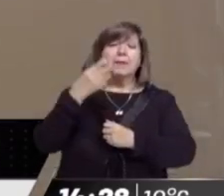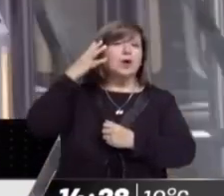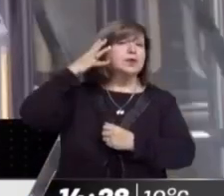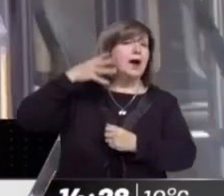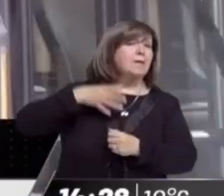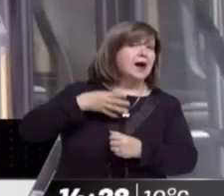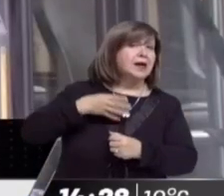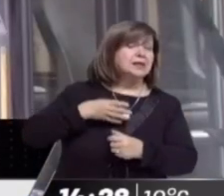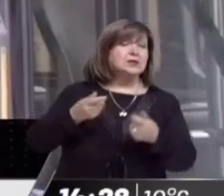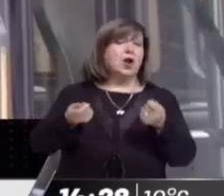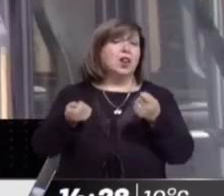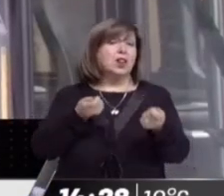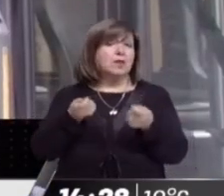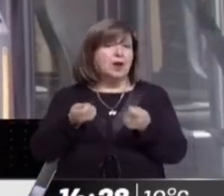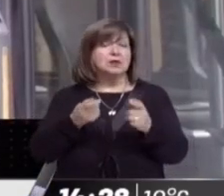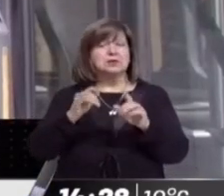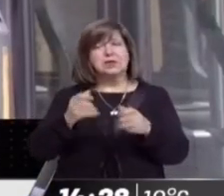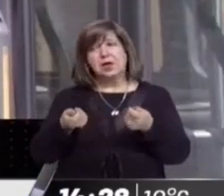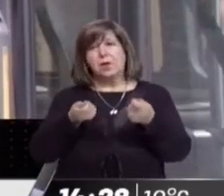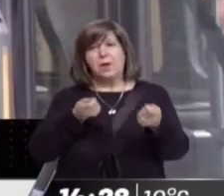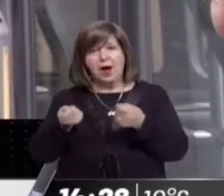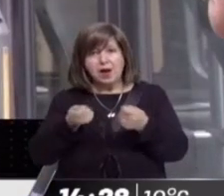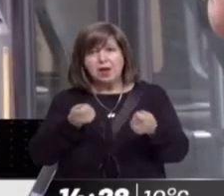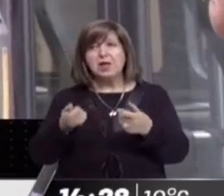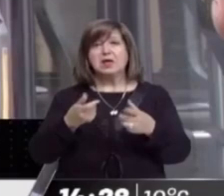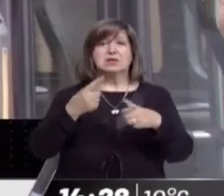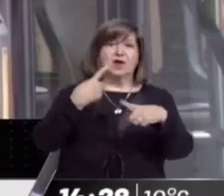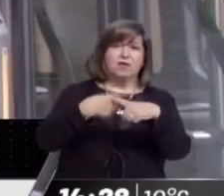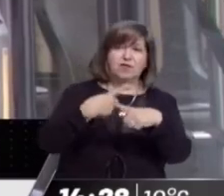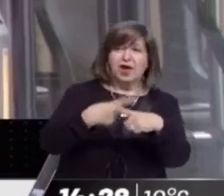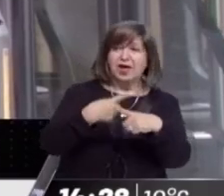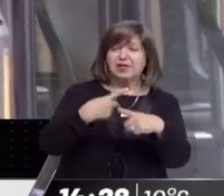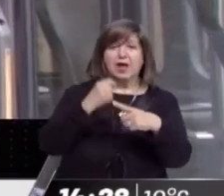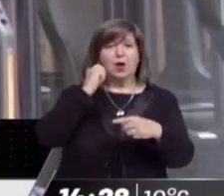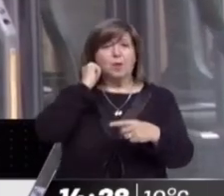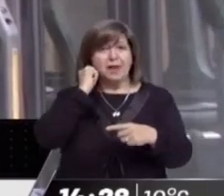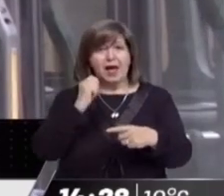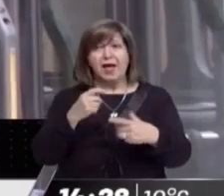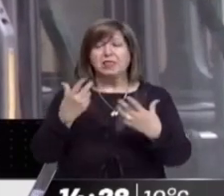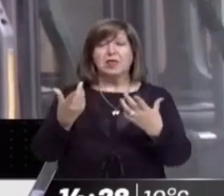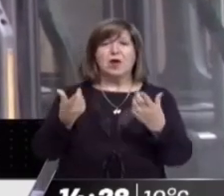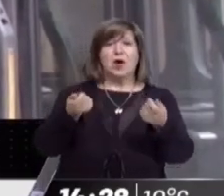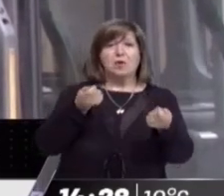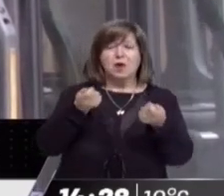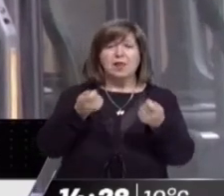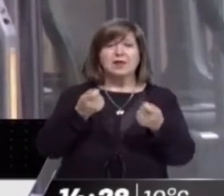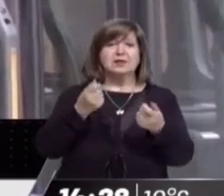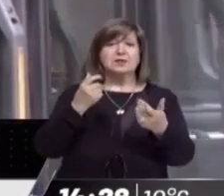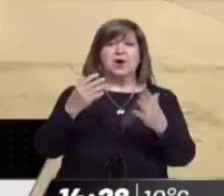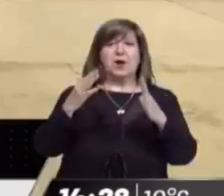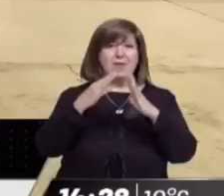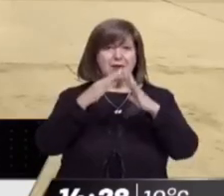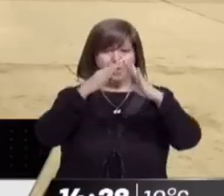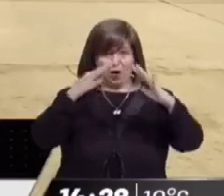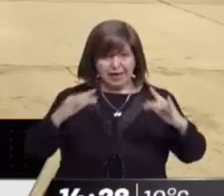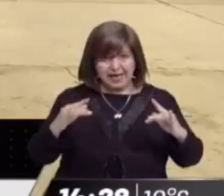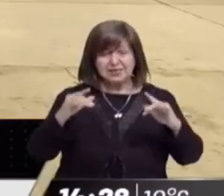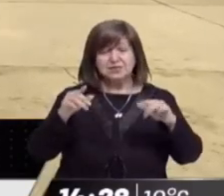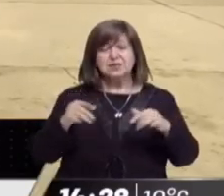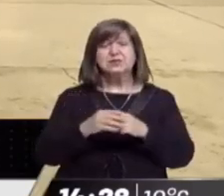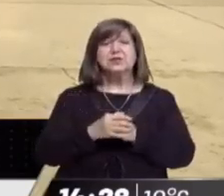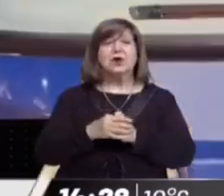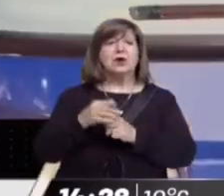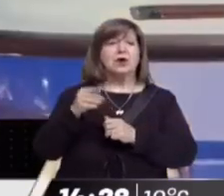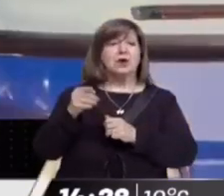fiestas? Boliche, fiesta, tenés muchos salones alrededor, tenés evento de los quinchos. No es difícil dar